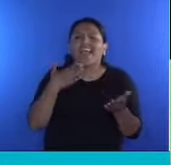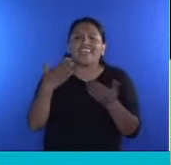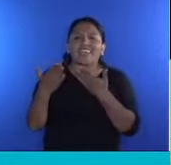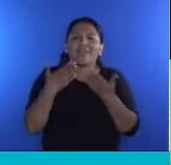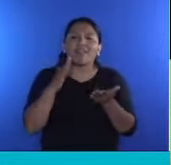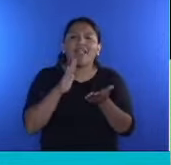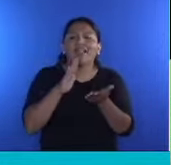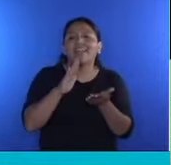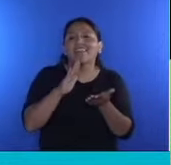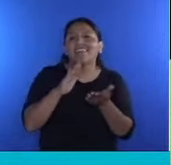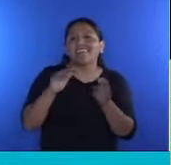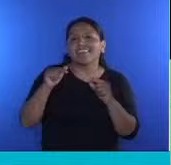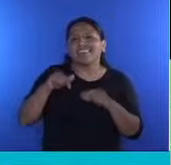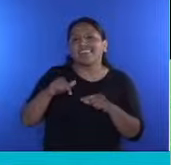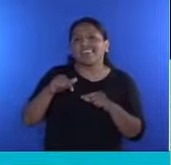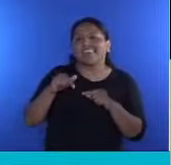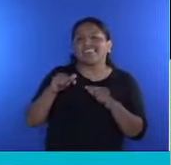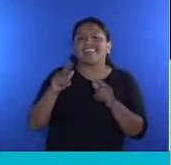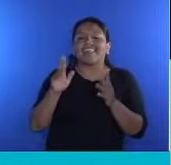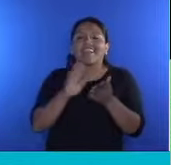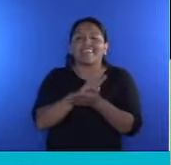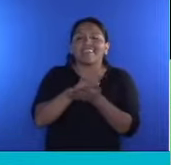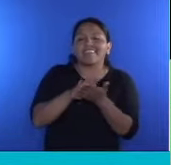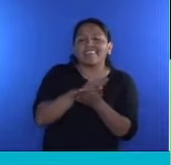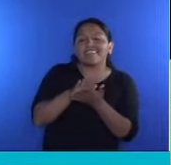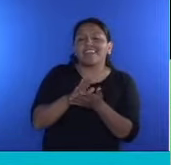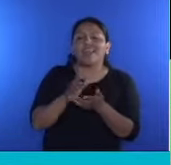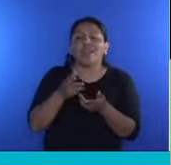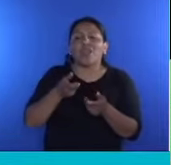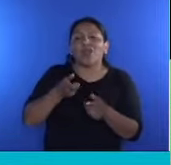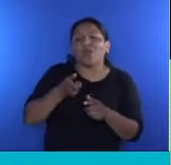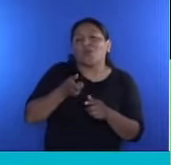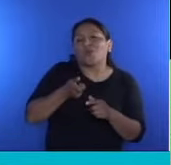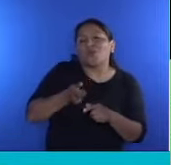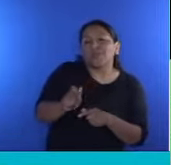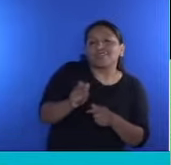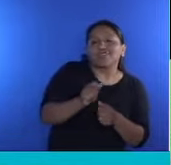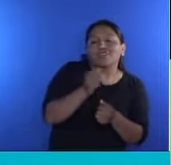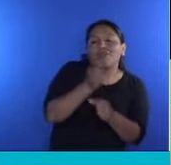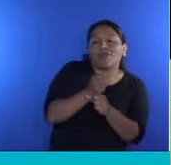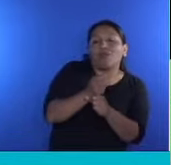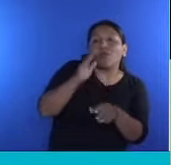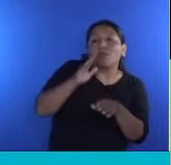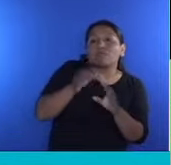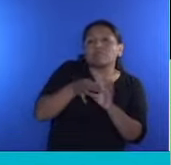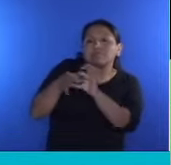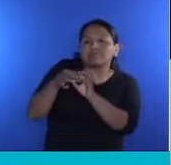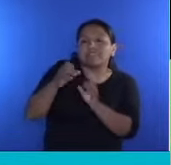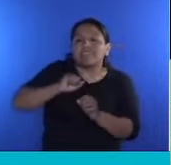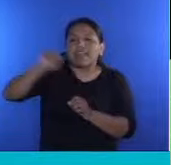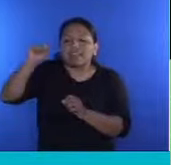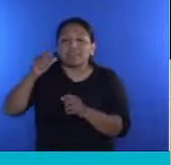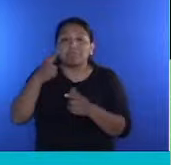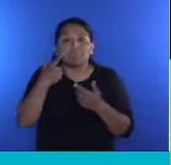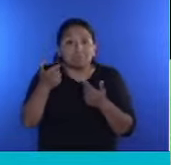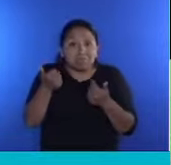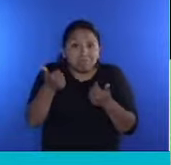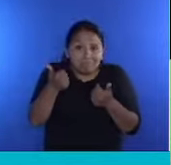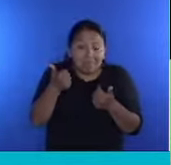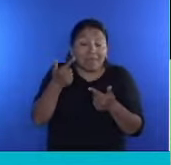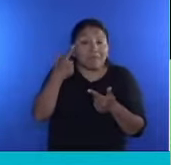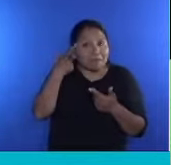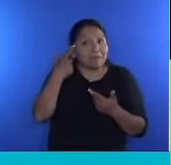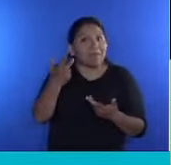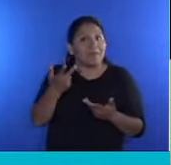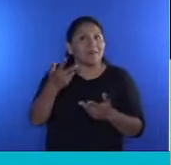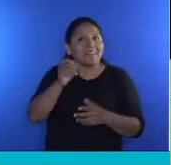términos de arreglar los juicios laborales por inflación. Me alegra que esté viendo de que la inflación verdaderamente